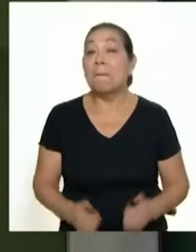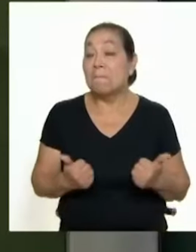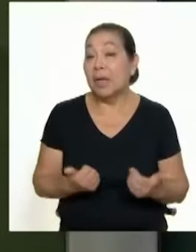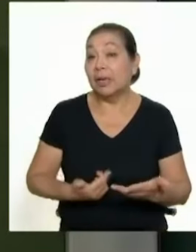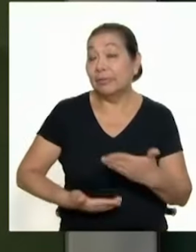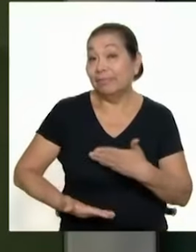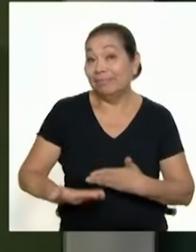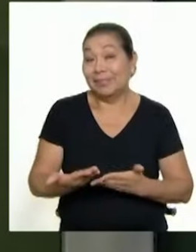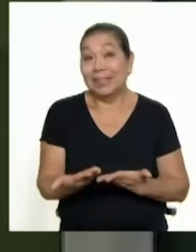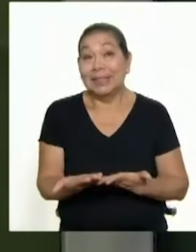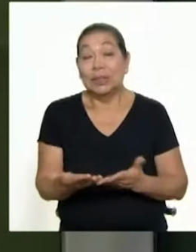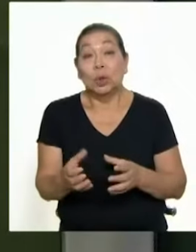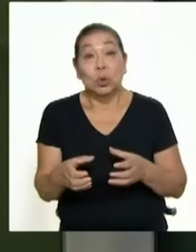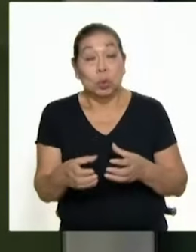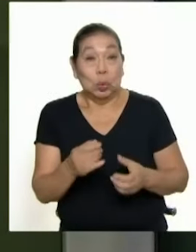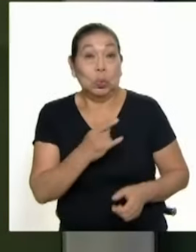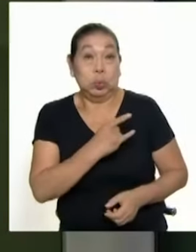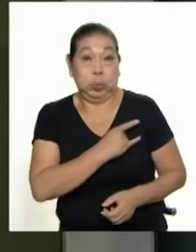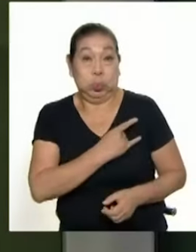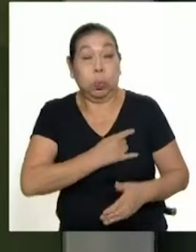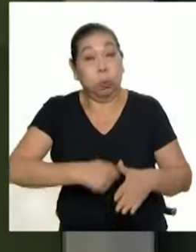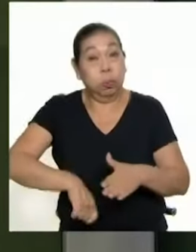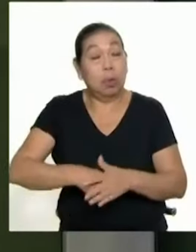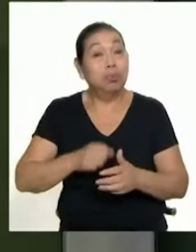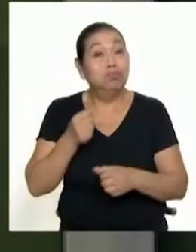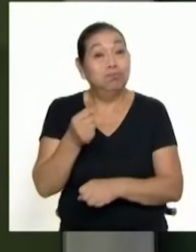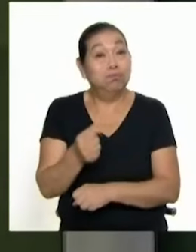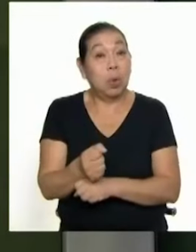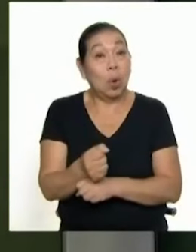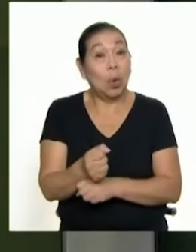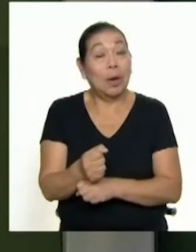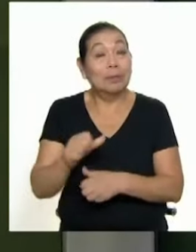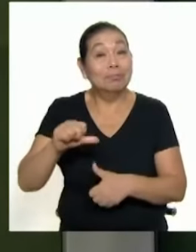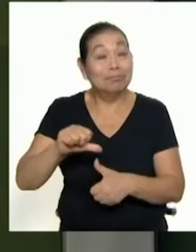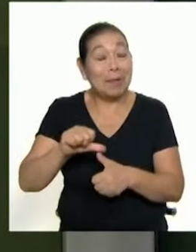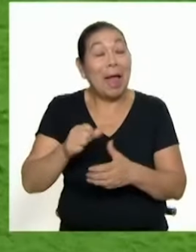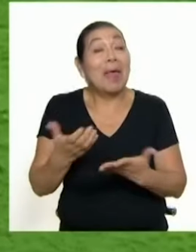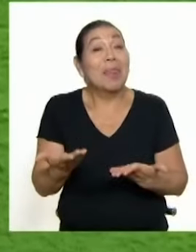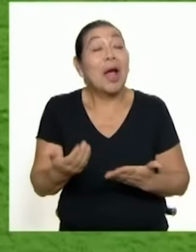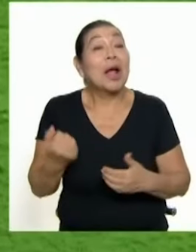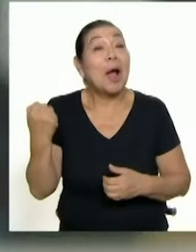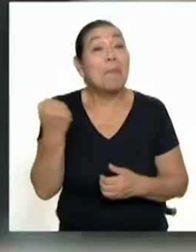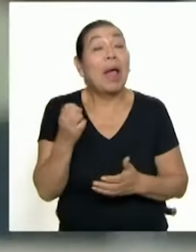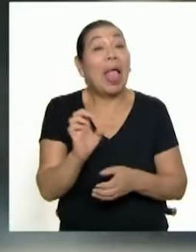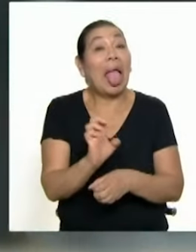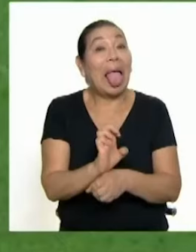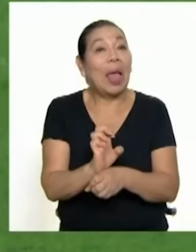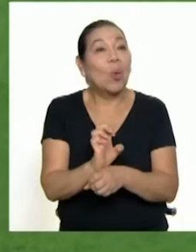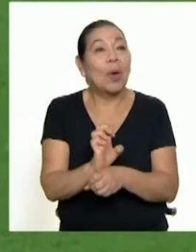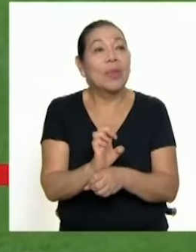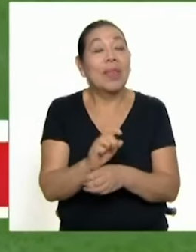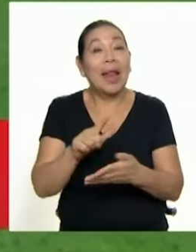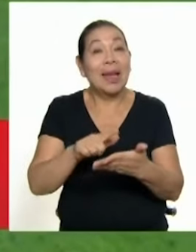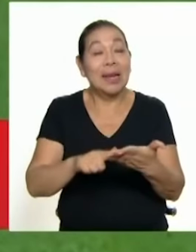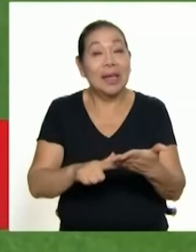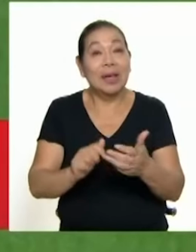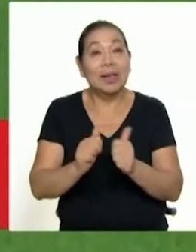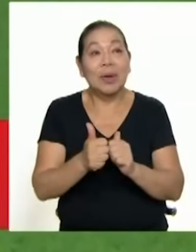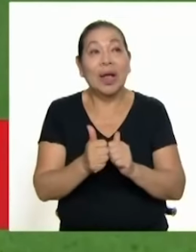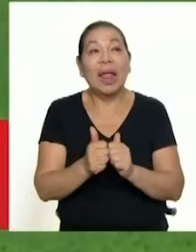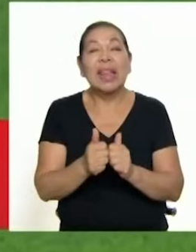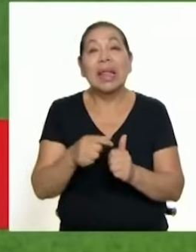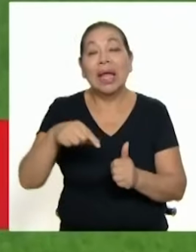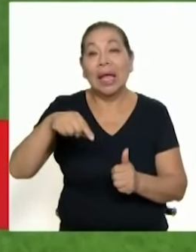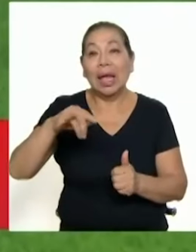Bien, apelando a la garra crema, Universitario derrotó al campeón de la Copa Sudamericana y también al campeón de Ecuador. Hablamos de Liga Deportiva de